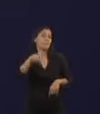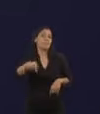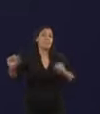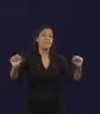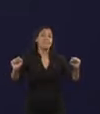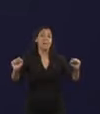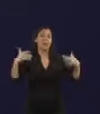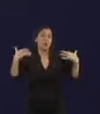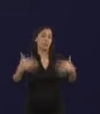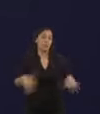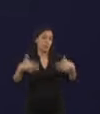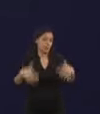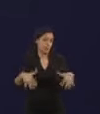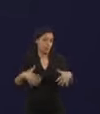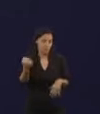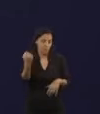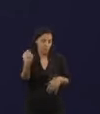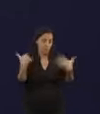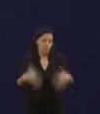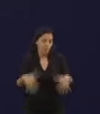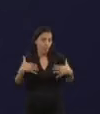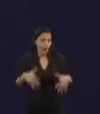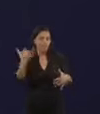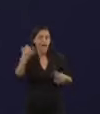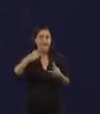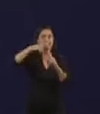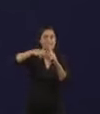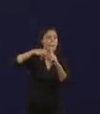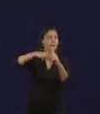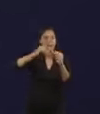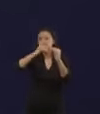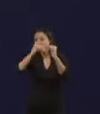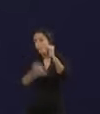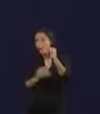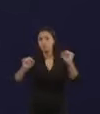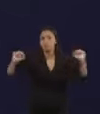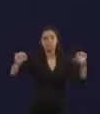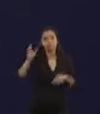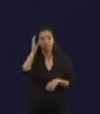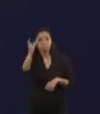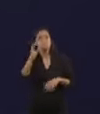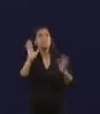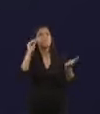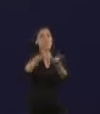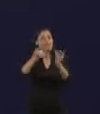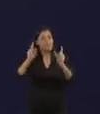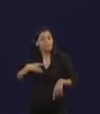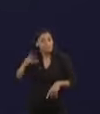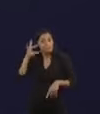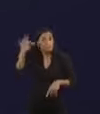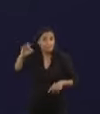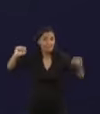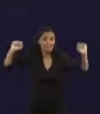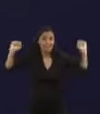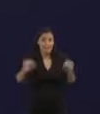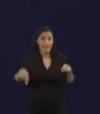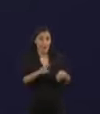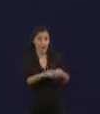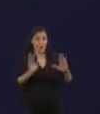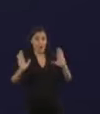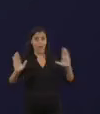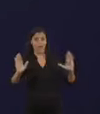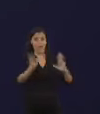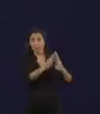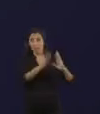atípico con con temperaturas atípicas y con récord de frío en estas en